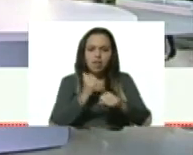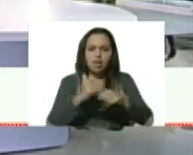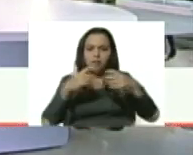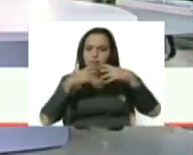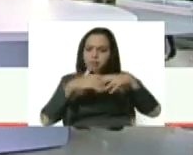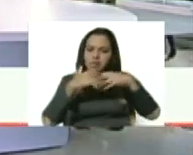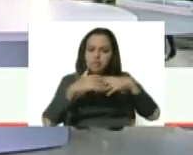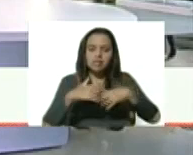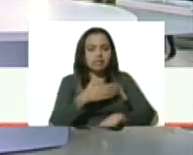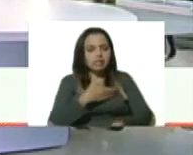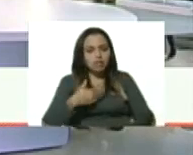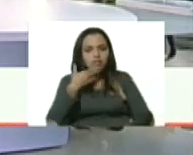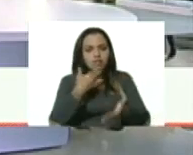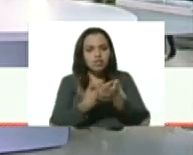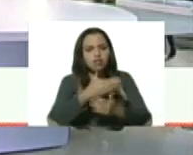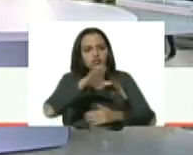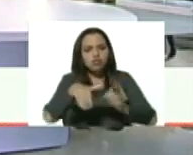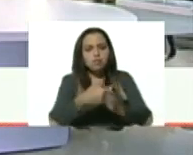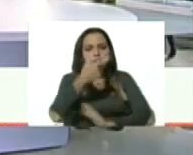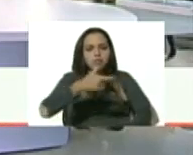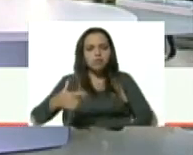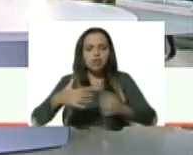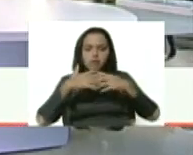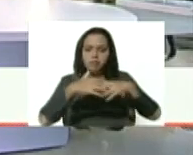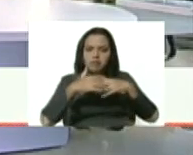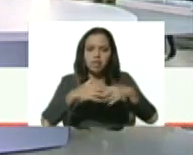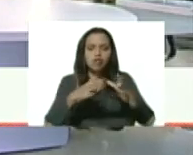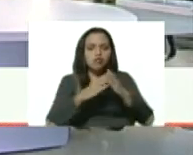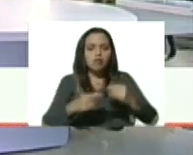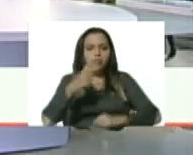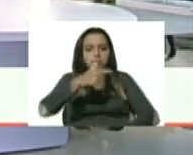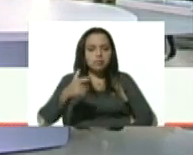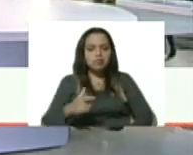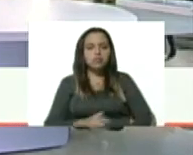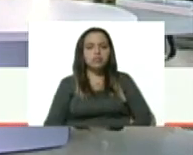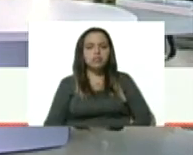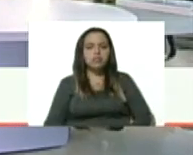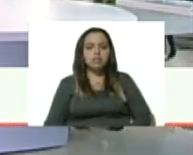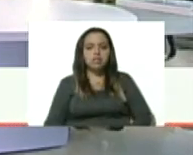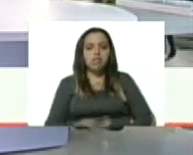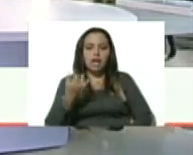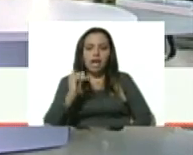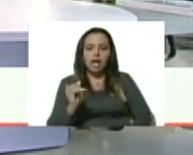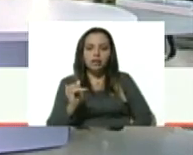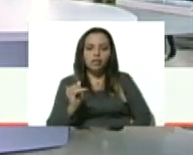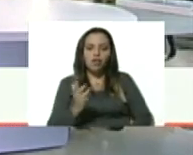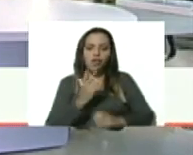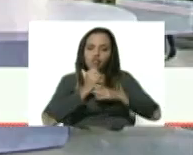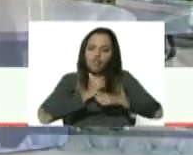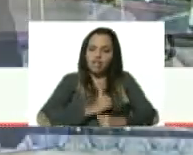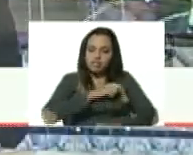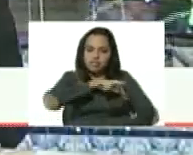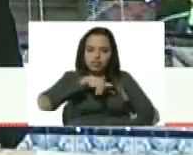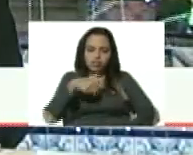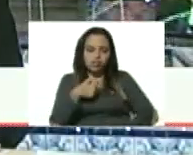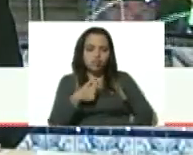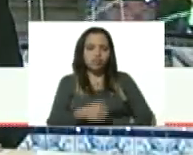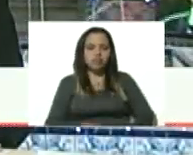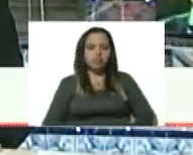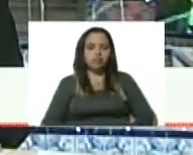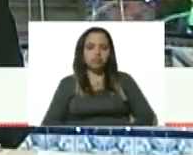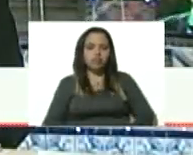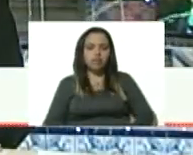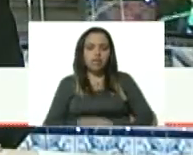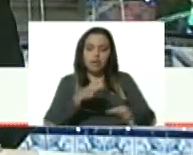empresarios. Quiero agradecerle a todos los empresarios y a todas las empresarias que han depositado su confianza en nosotros, en